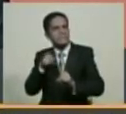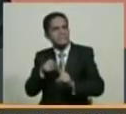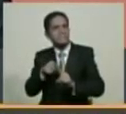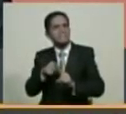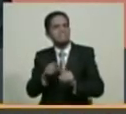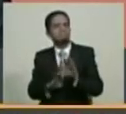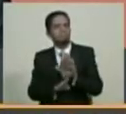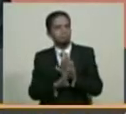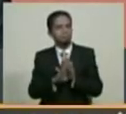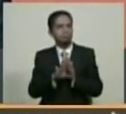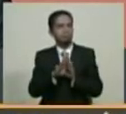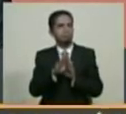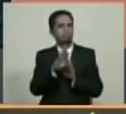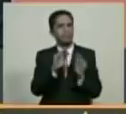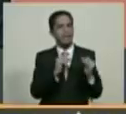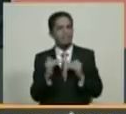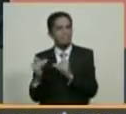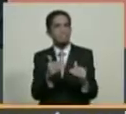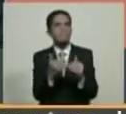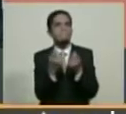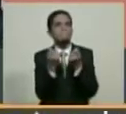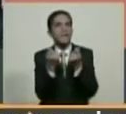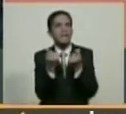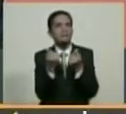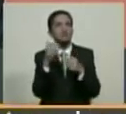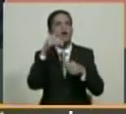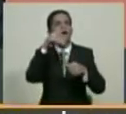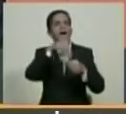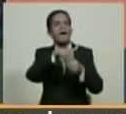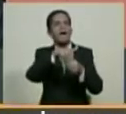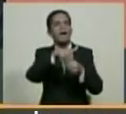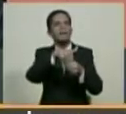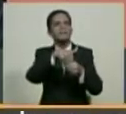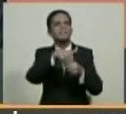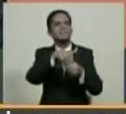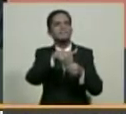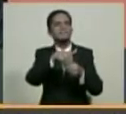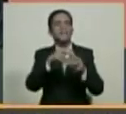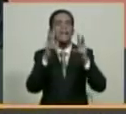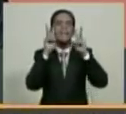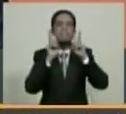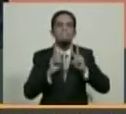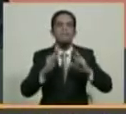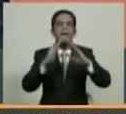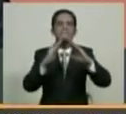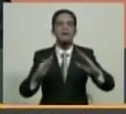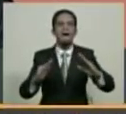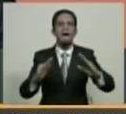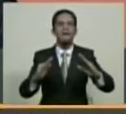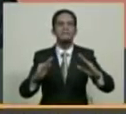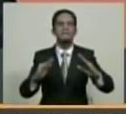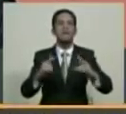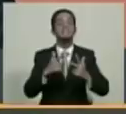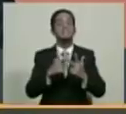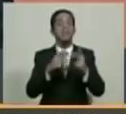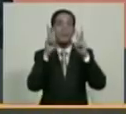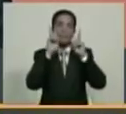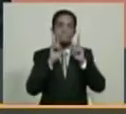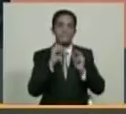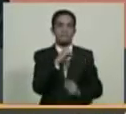y la estabilidad de precios en el sector de higiene del hogar y aseo personal.